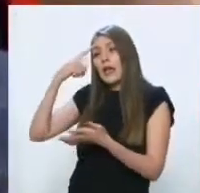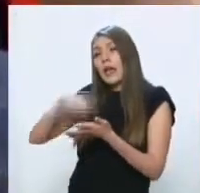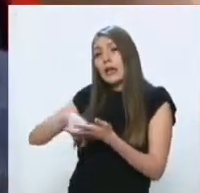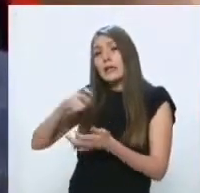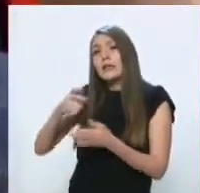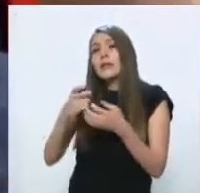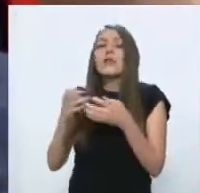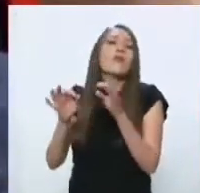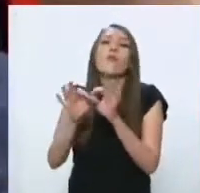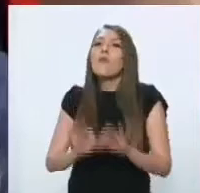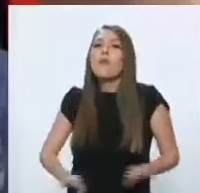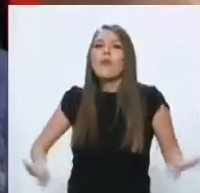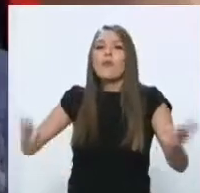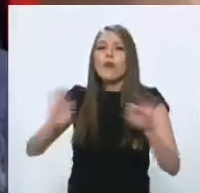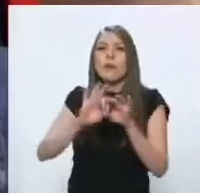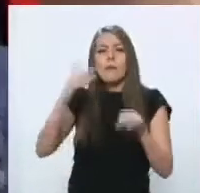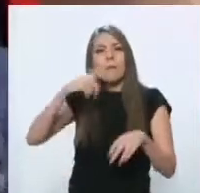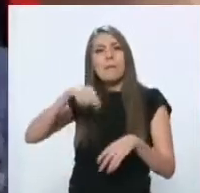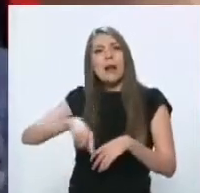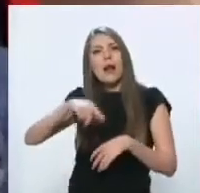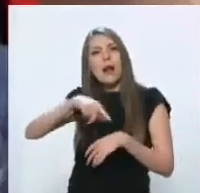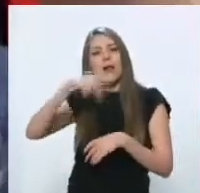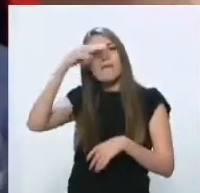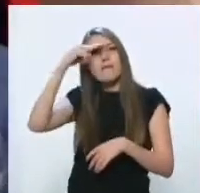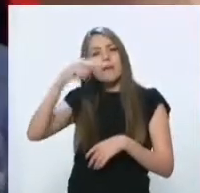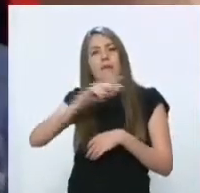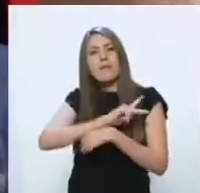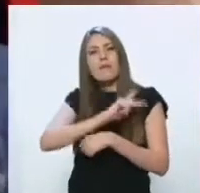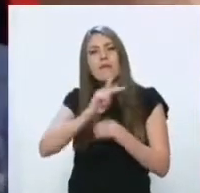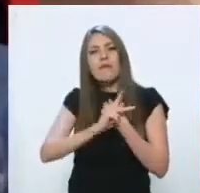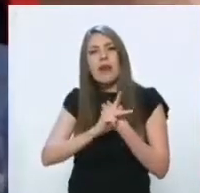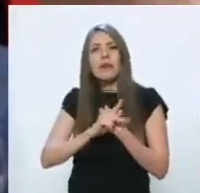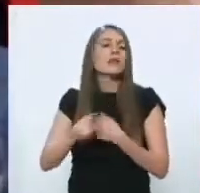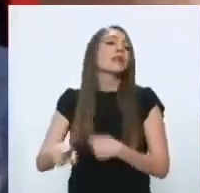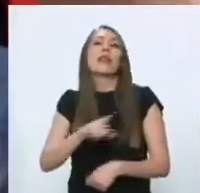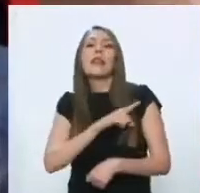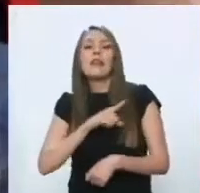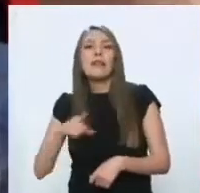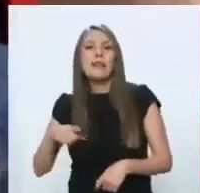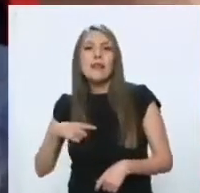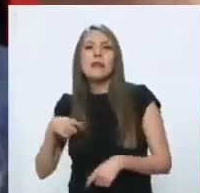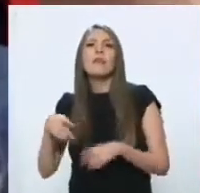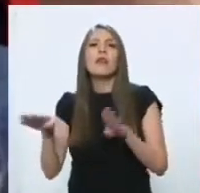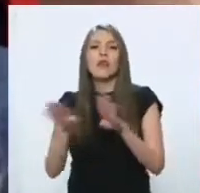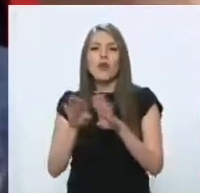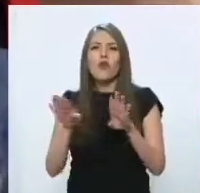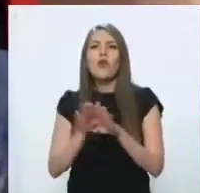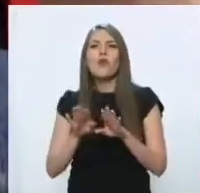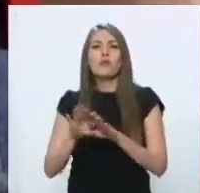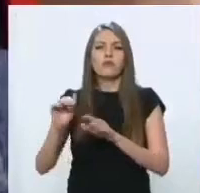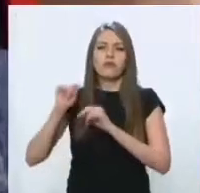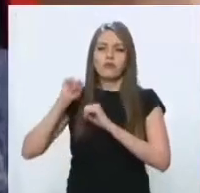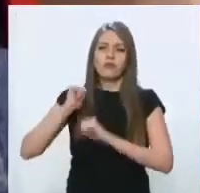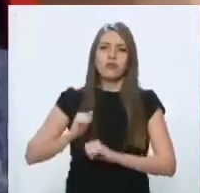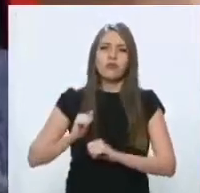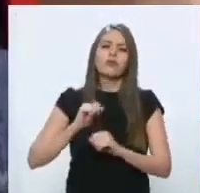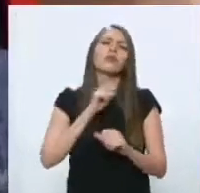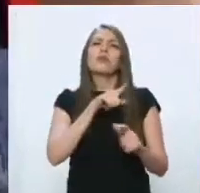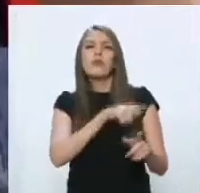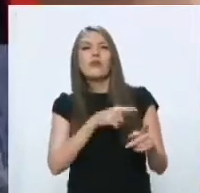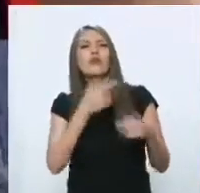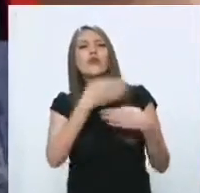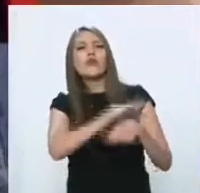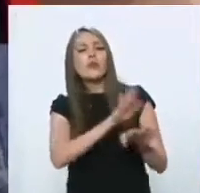reconstrucción del país, es decir, tiene que haber autoridades legítimas en lo político, pero también tiene que haber